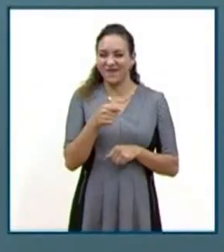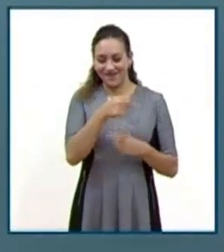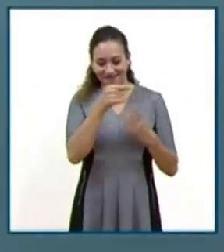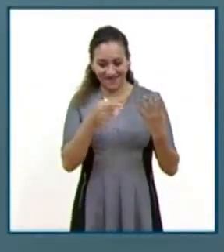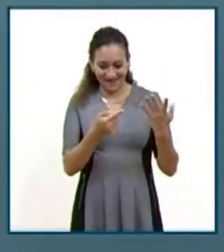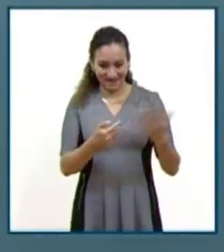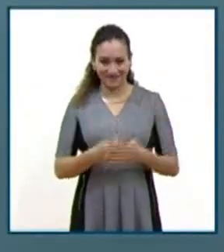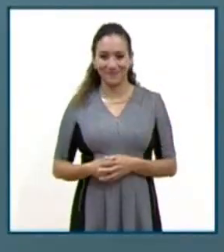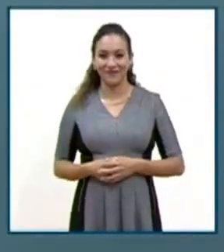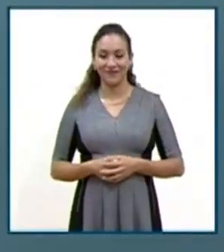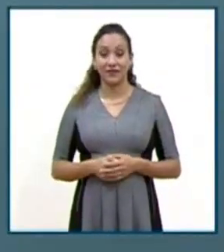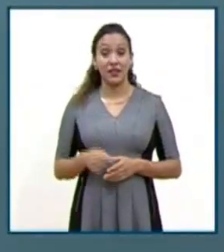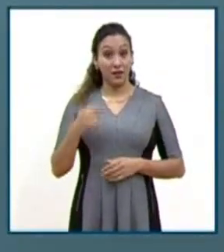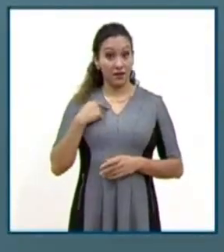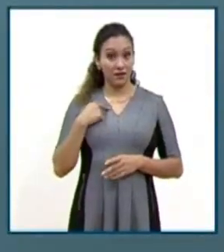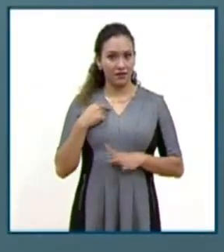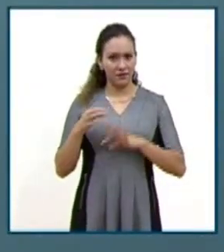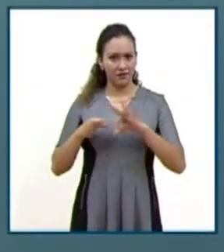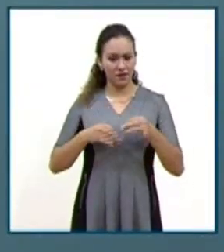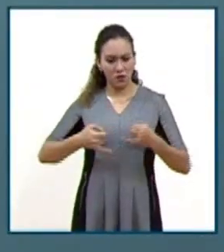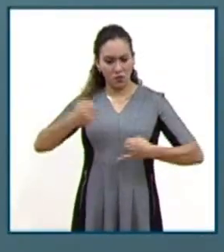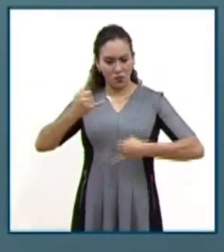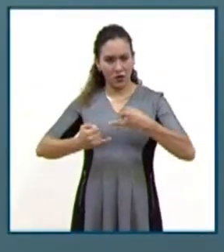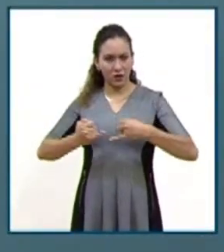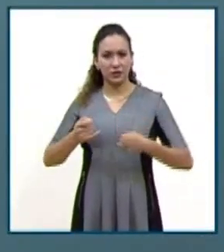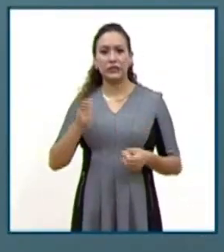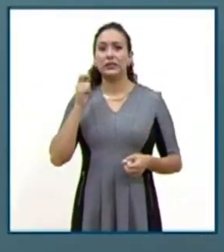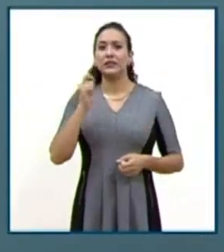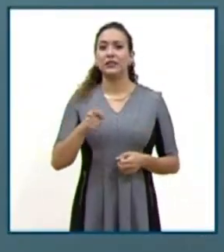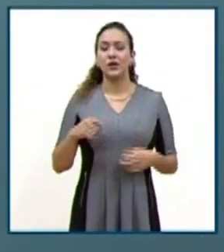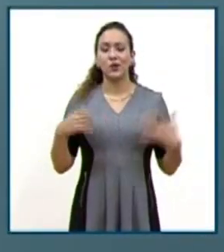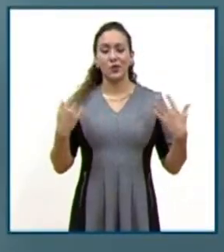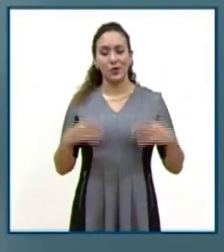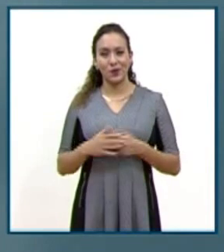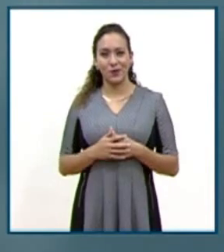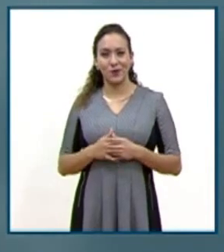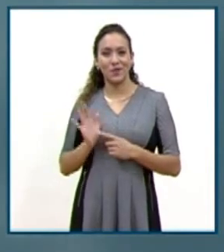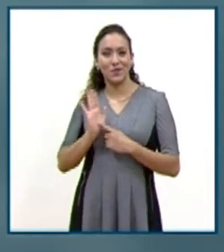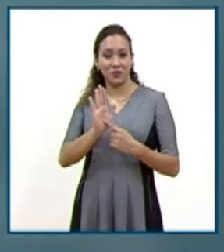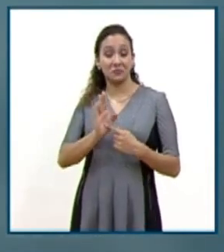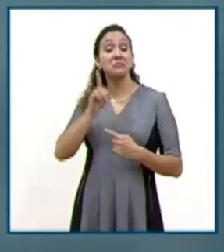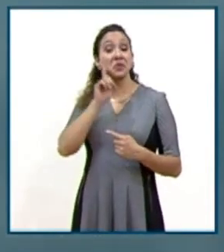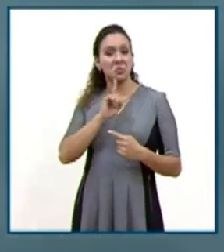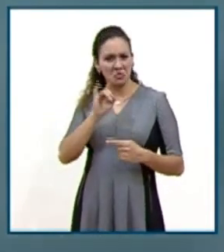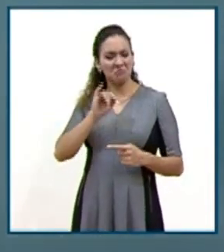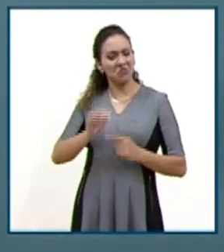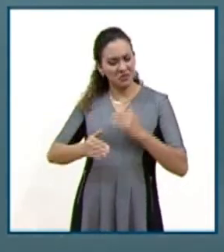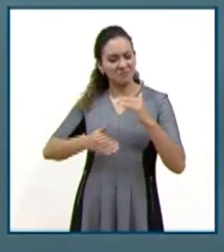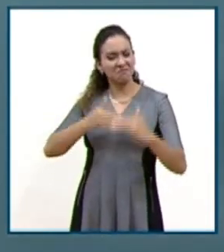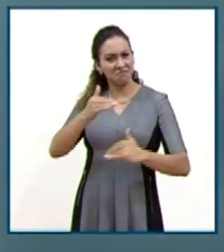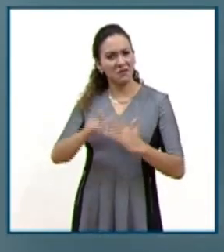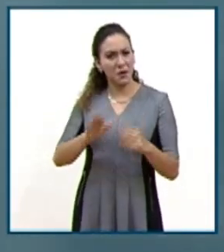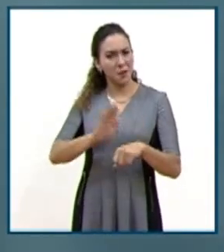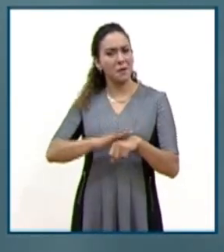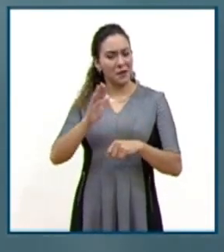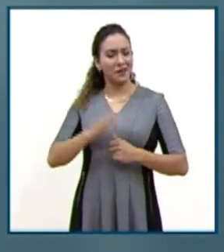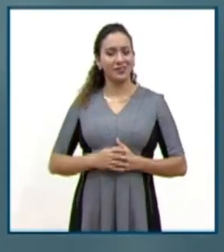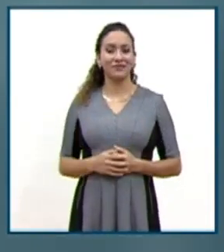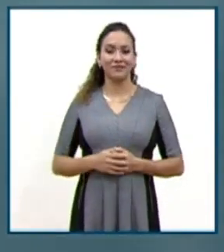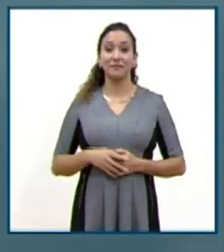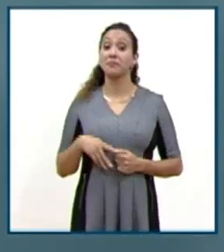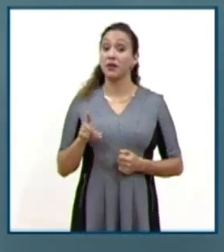Federación destacó la labor y trayectoria de las juezas de distrito Beatriz Moguel Ancheita del Centro de Justicia Penal